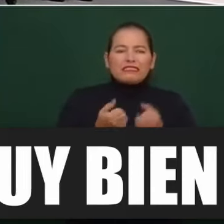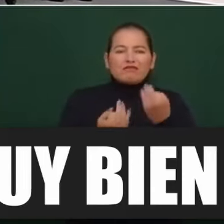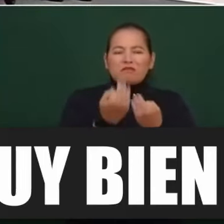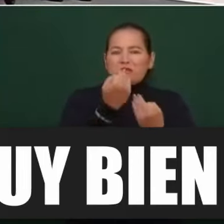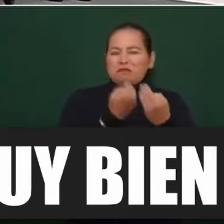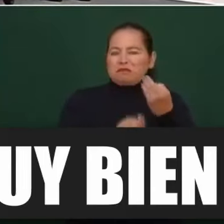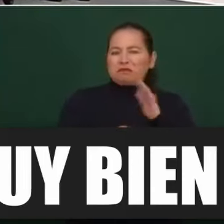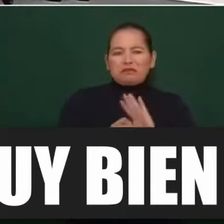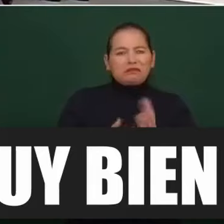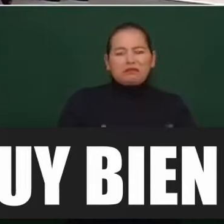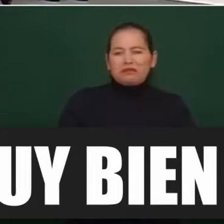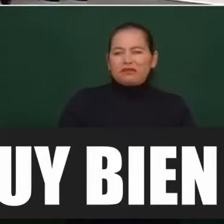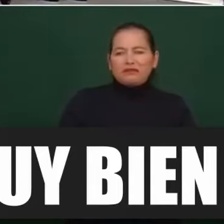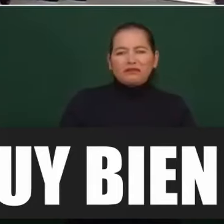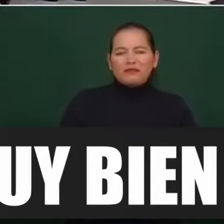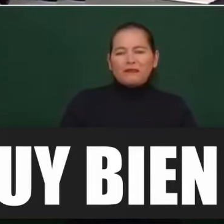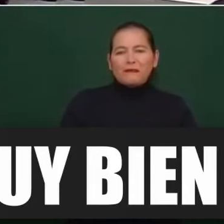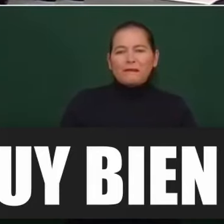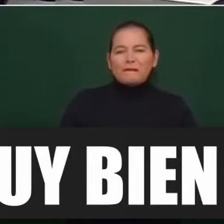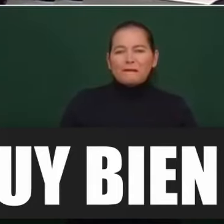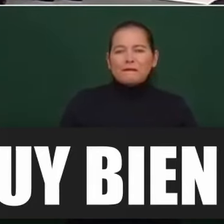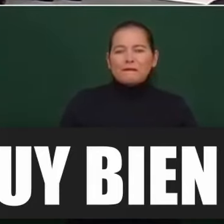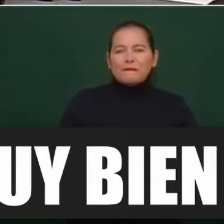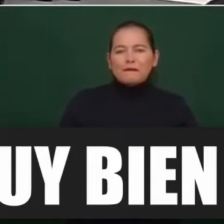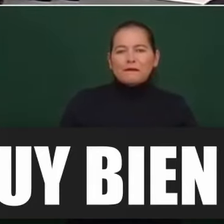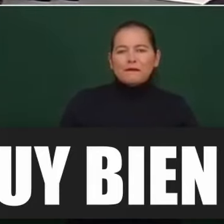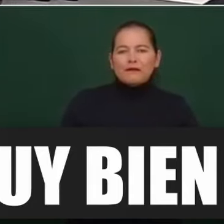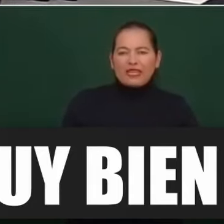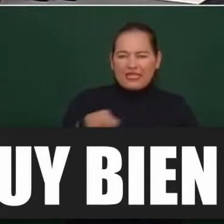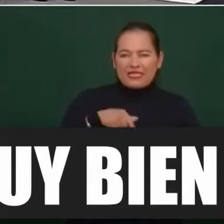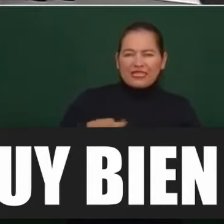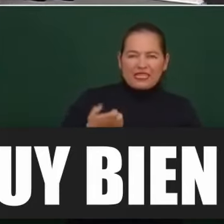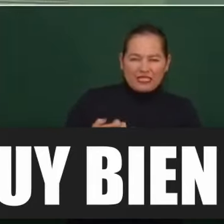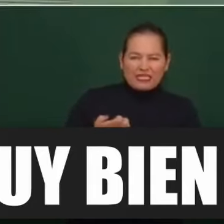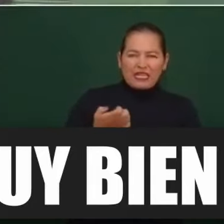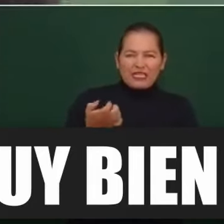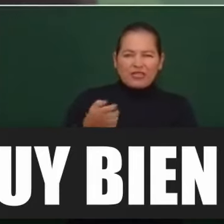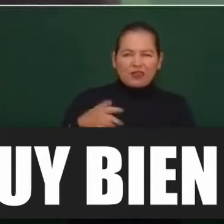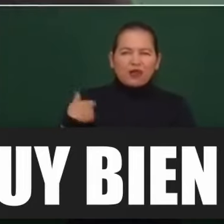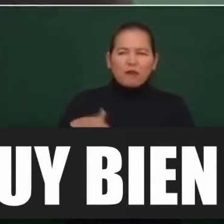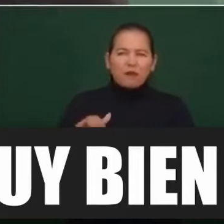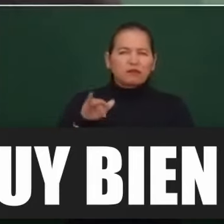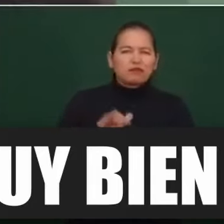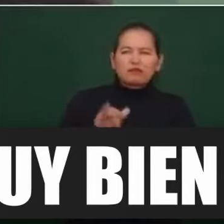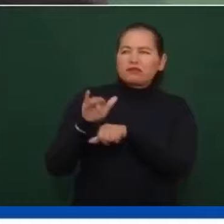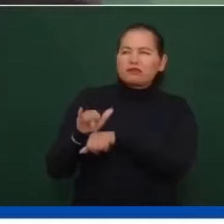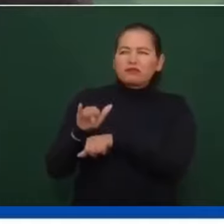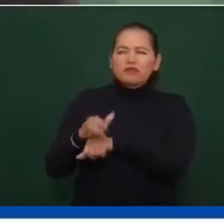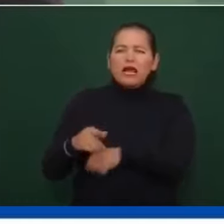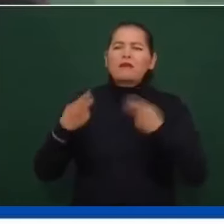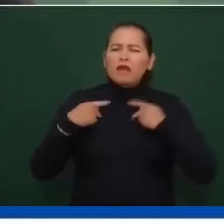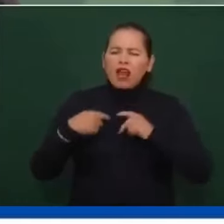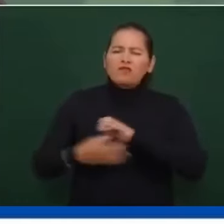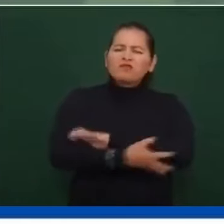bien, casi en todos los pueblos de este estado, y donde pasábamos, la gente muy solidaria,